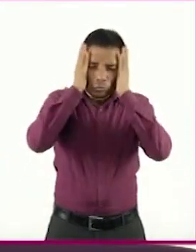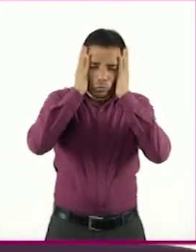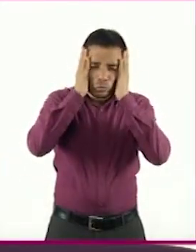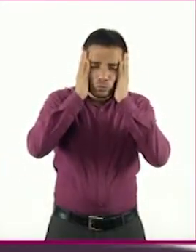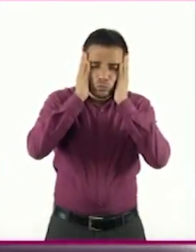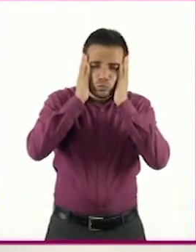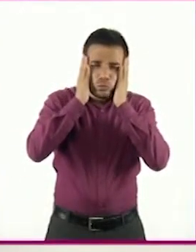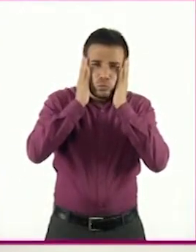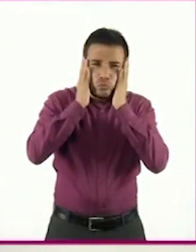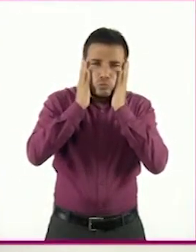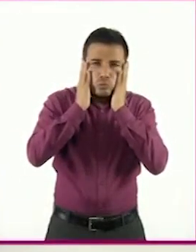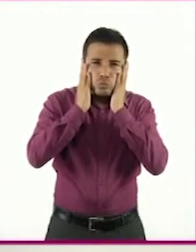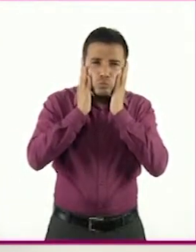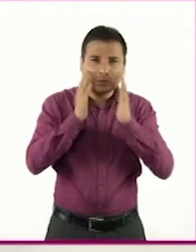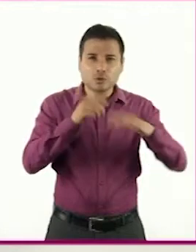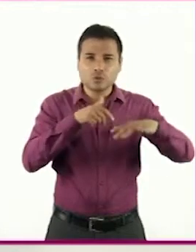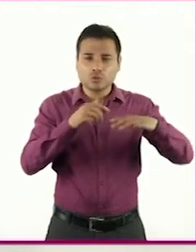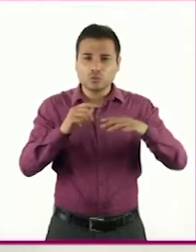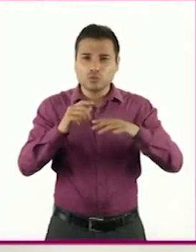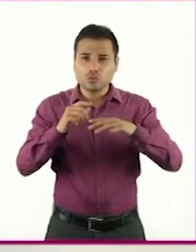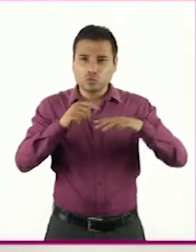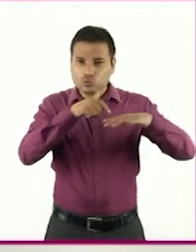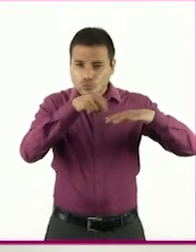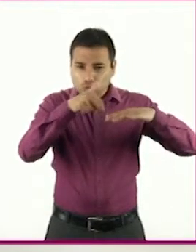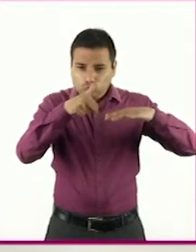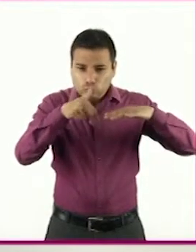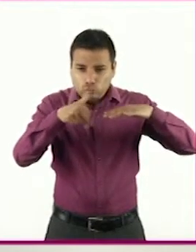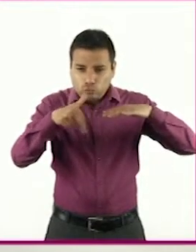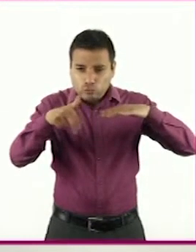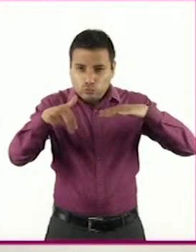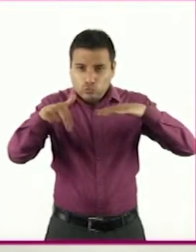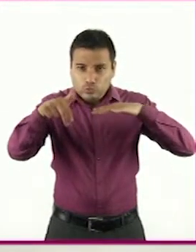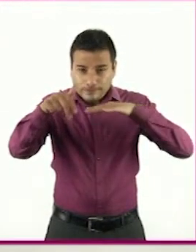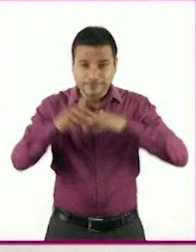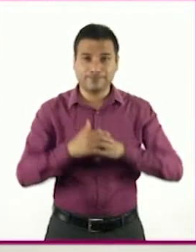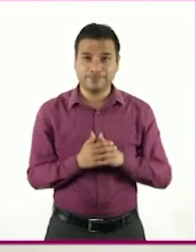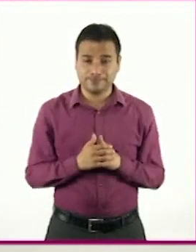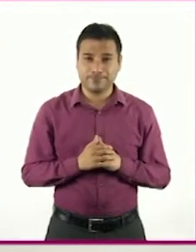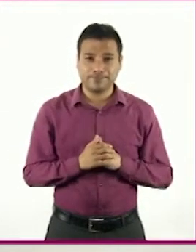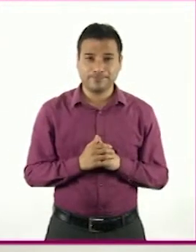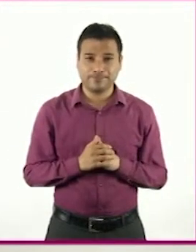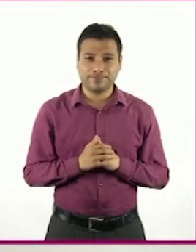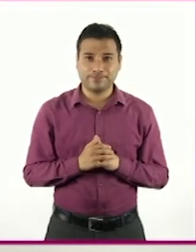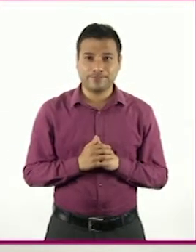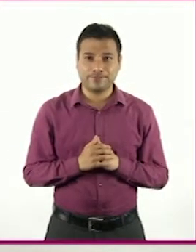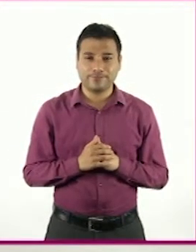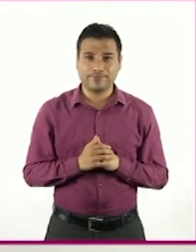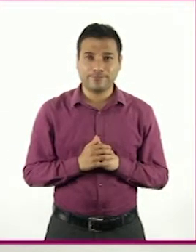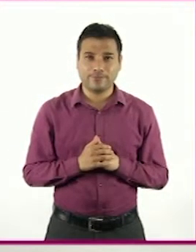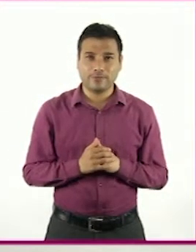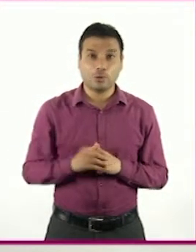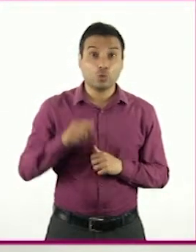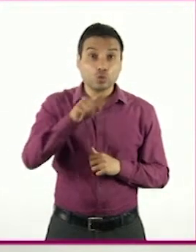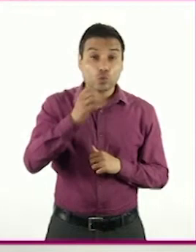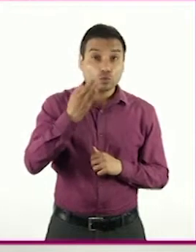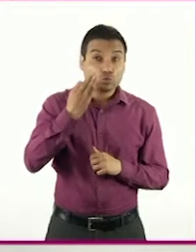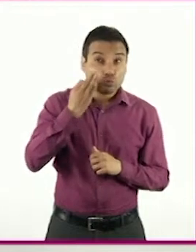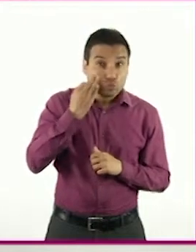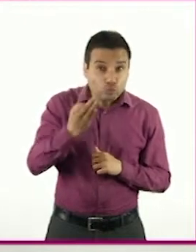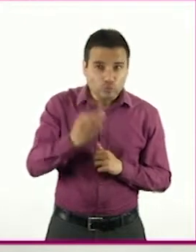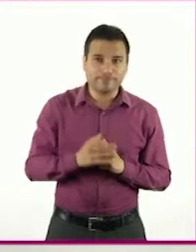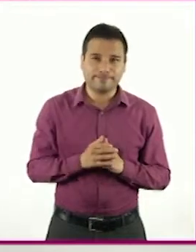mano, en ancas de una mula cuando niño te crucé. Miras tú el contrabando que el de la aduana no